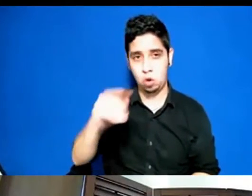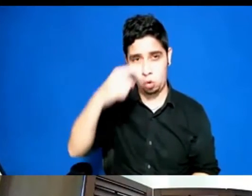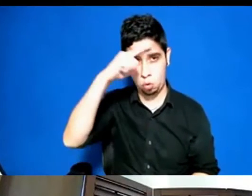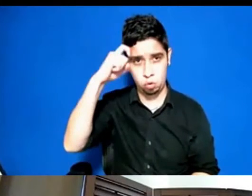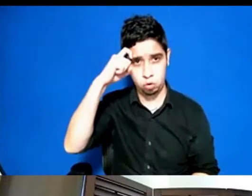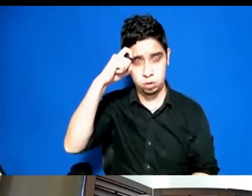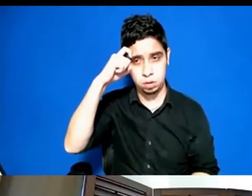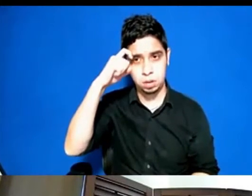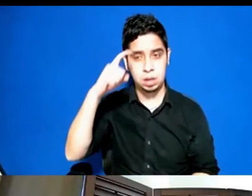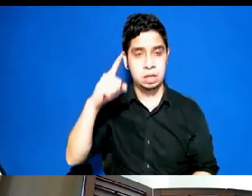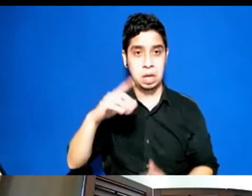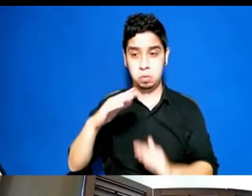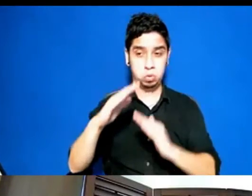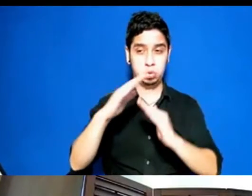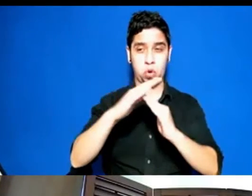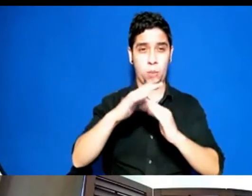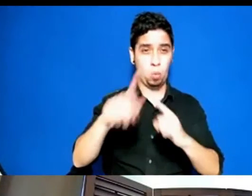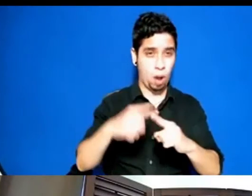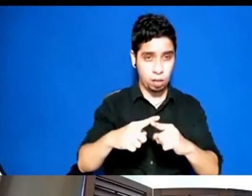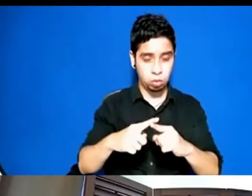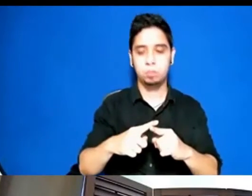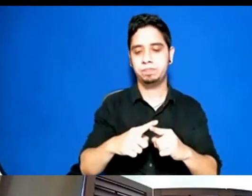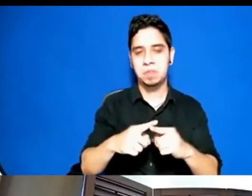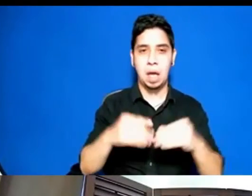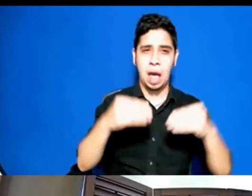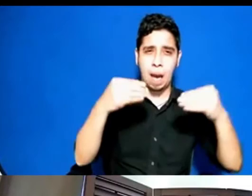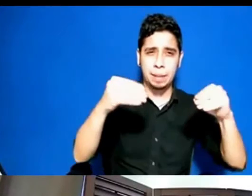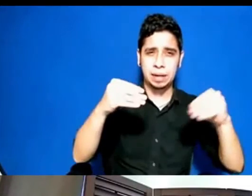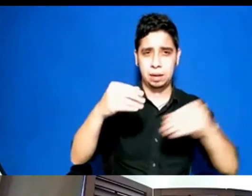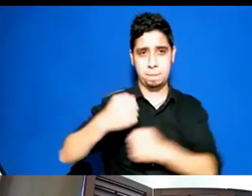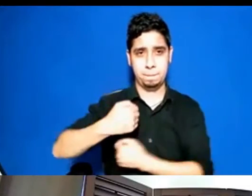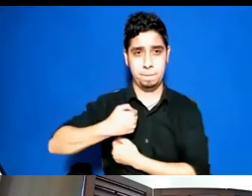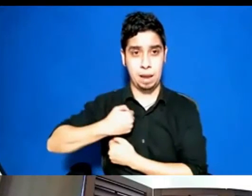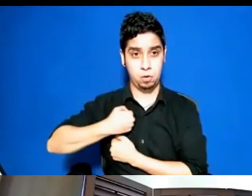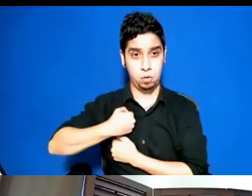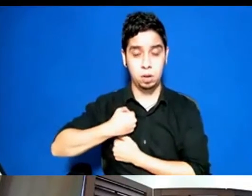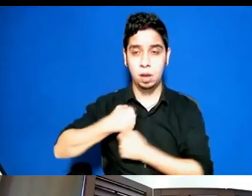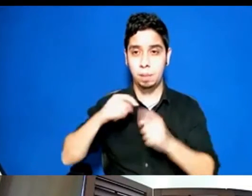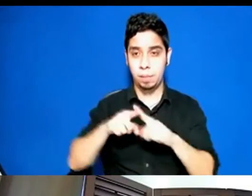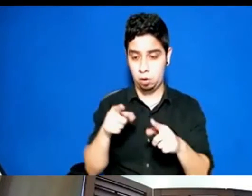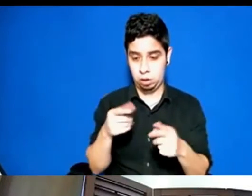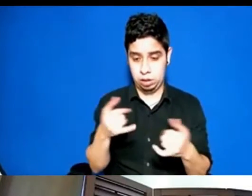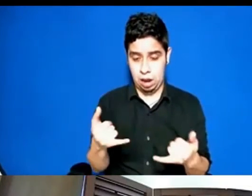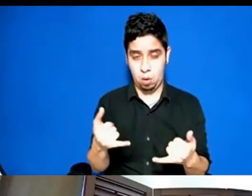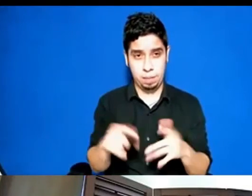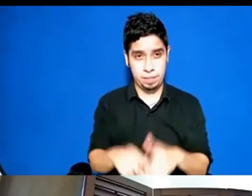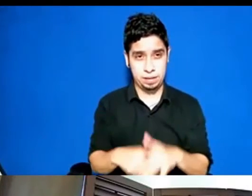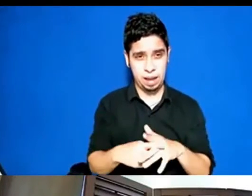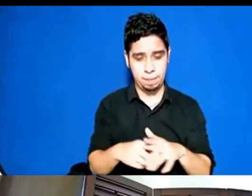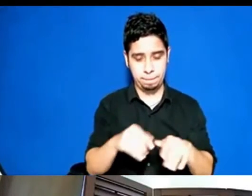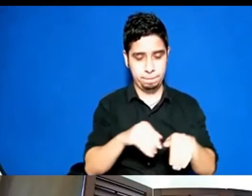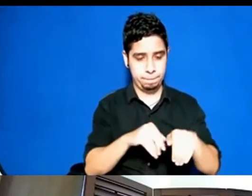mayo. Ok. Pero las que aniden ahora, marzo, tú de ahí